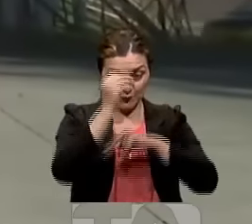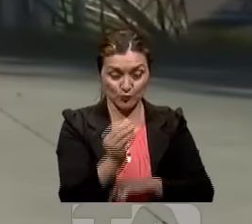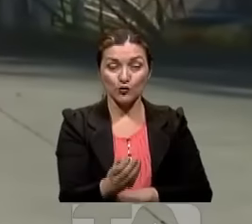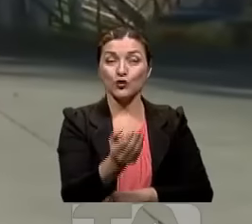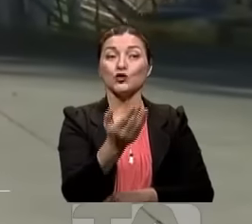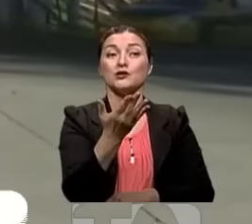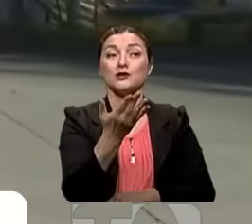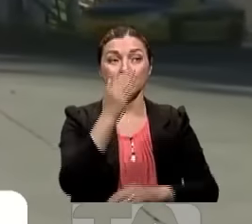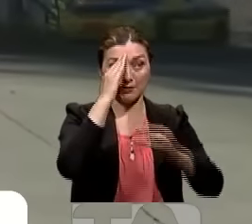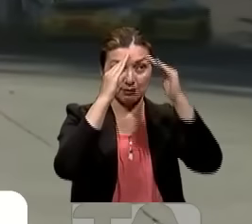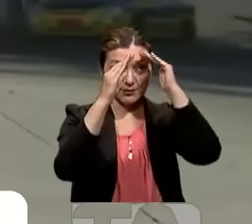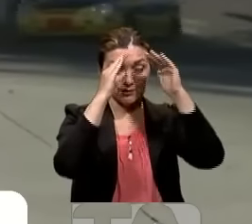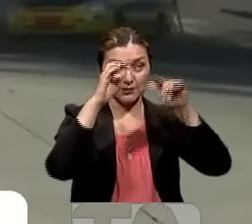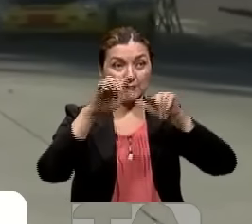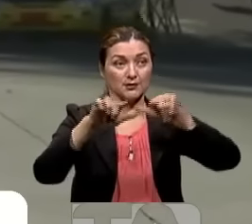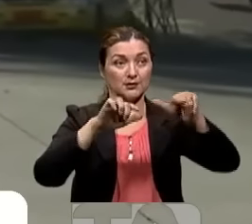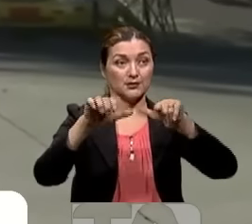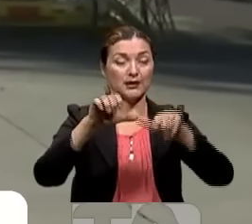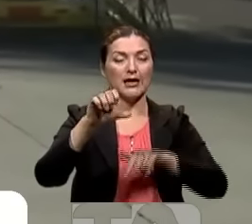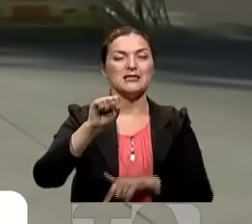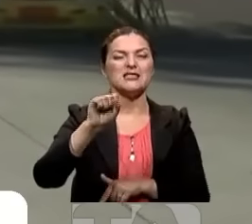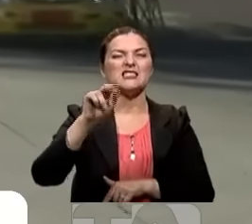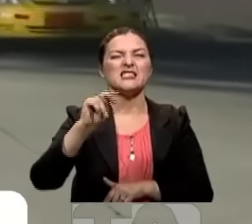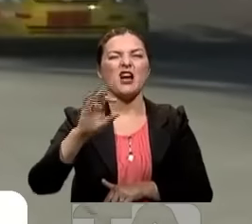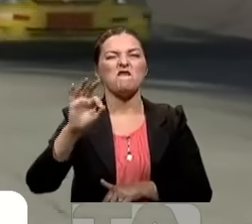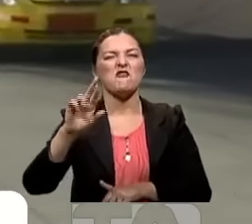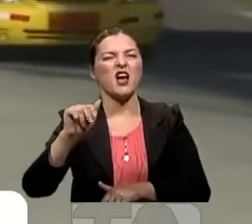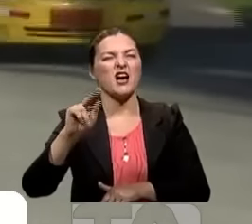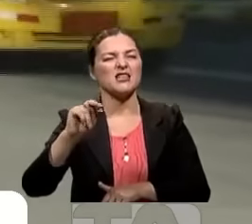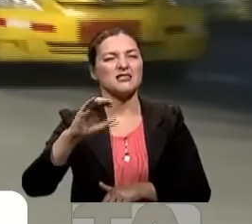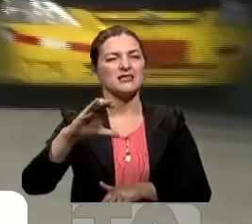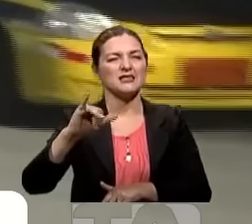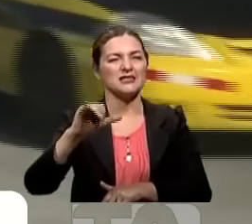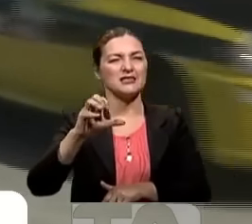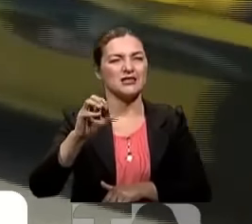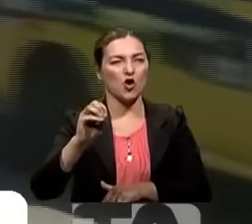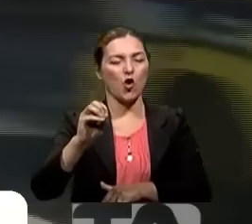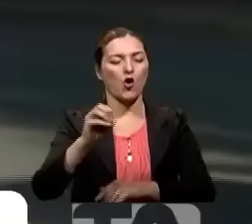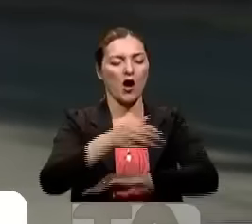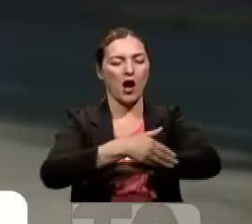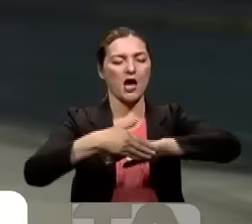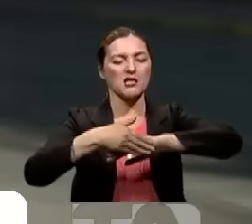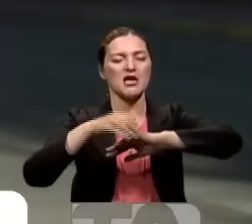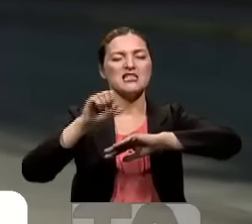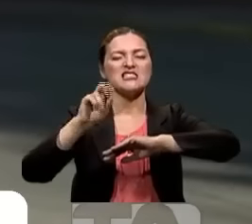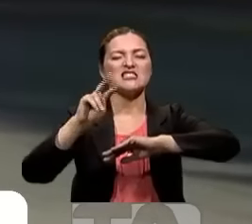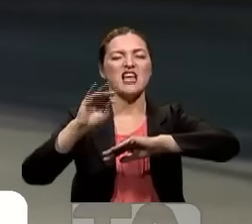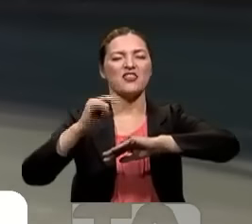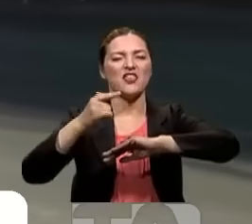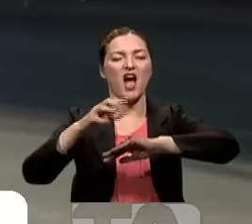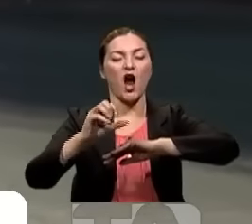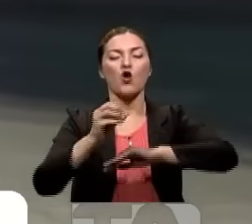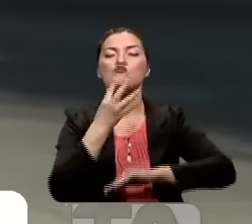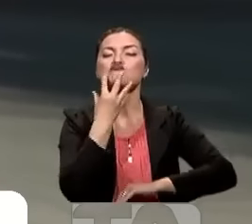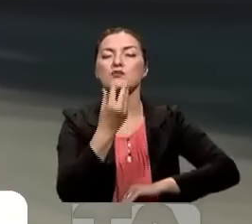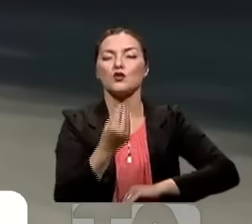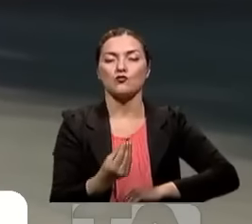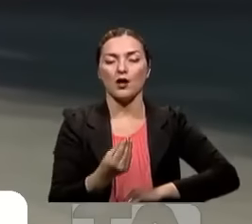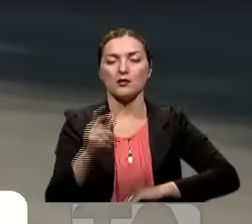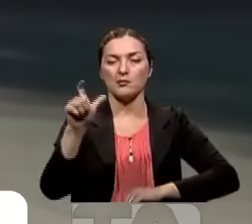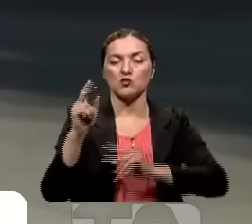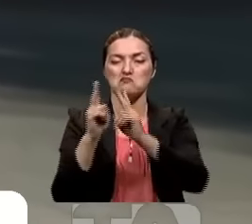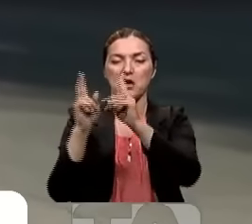días. Yo los saludo desde el sector de San Francisco de Pincha, exactamente en la calle Santiago y General Eloy Alfaro. Justamente estamos aquí con uno de